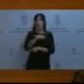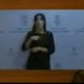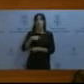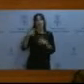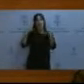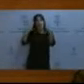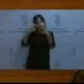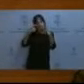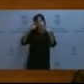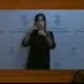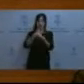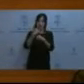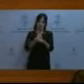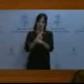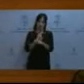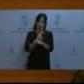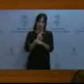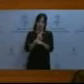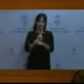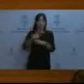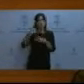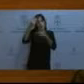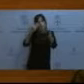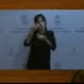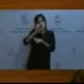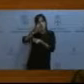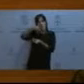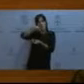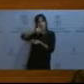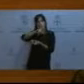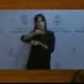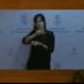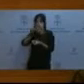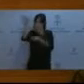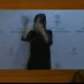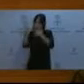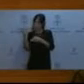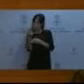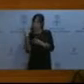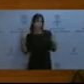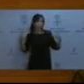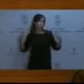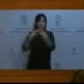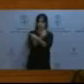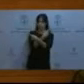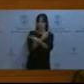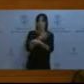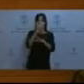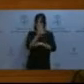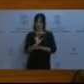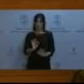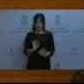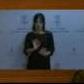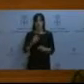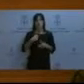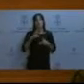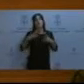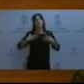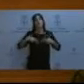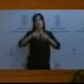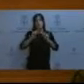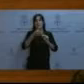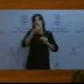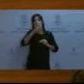esfuerza en el trabajo. Creo sinceramente que Emilio y usted son antagónicos. Al menos eso parece. Quiero finalizar con las palabras de Monse, una